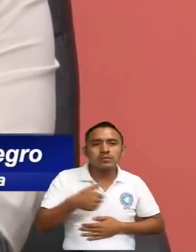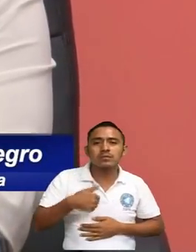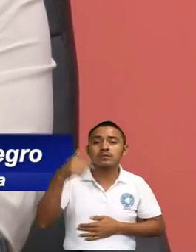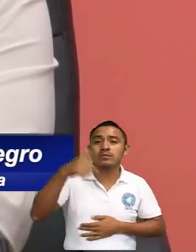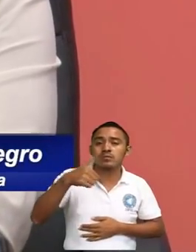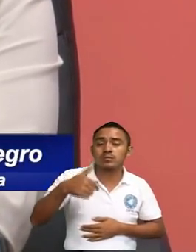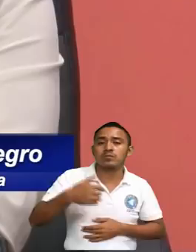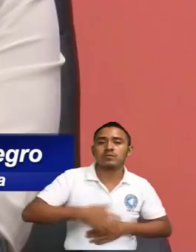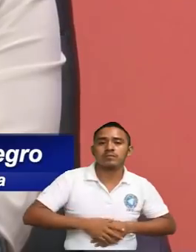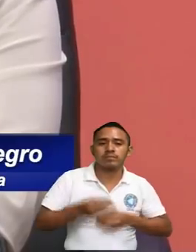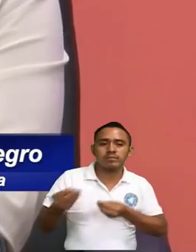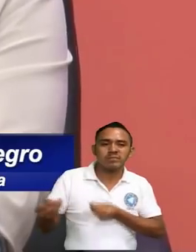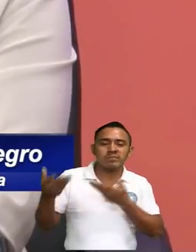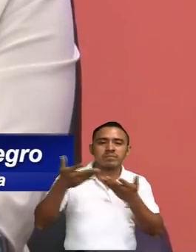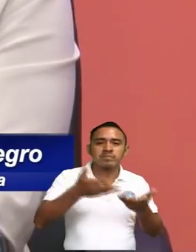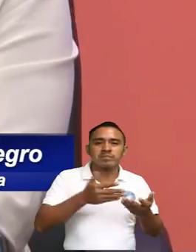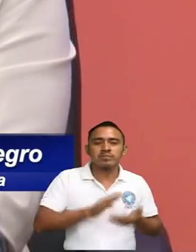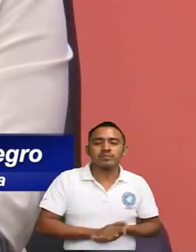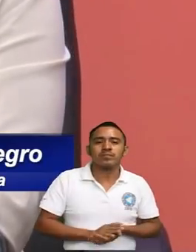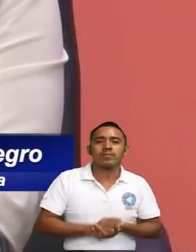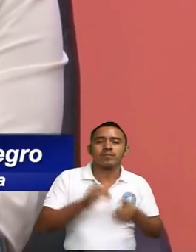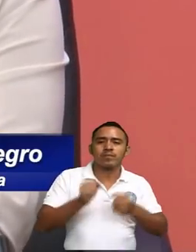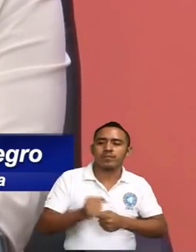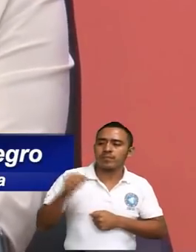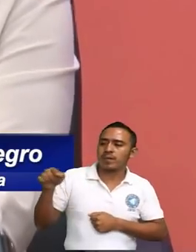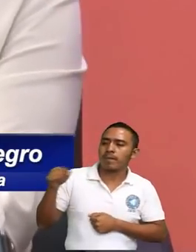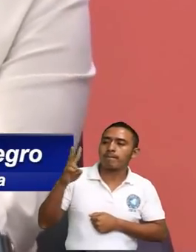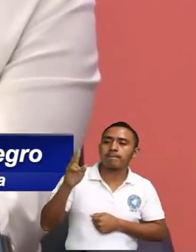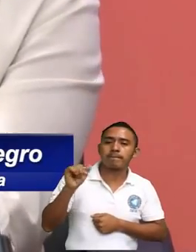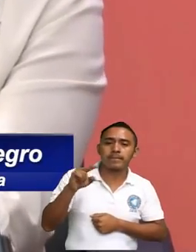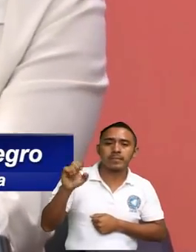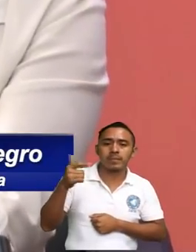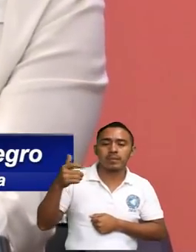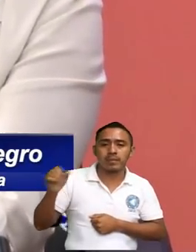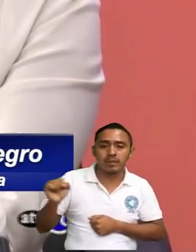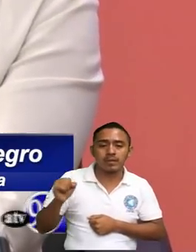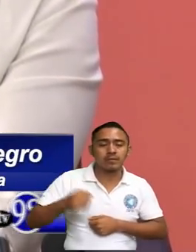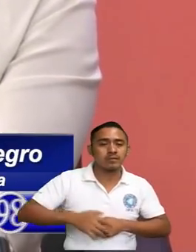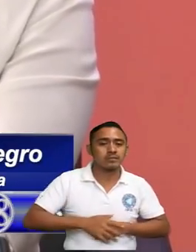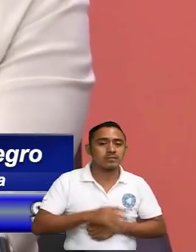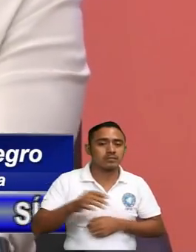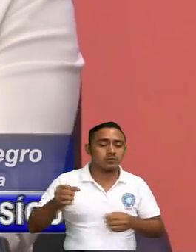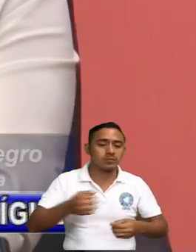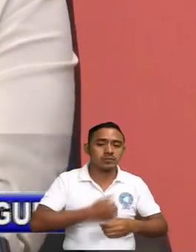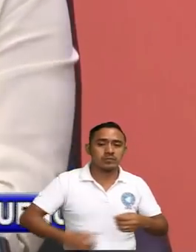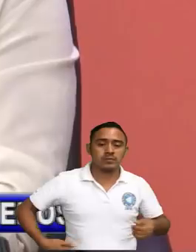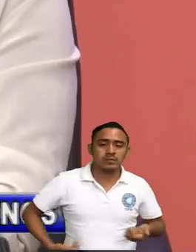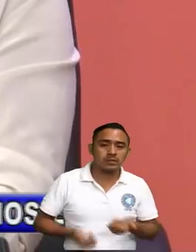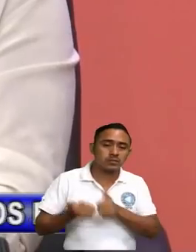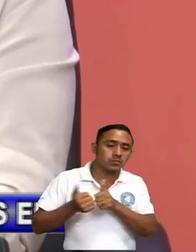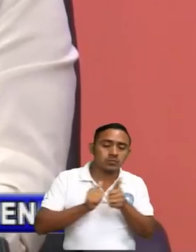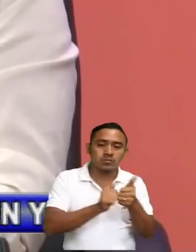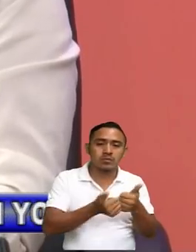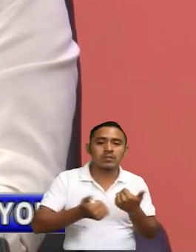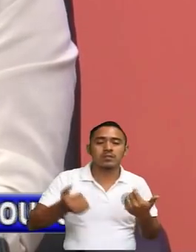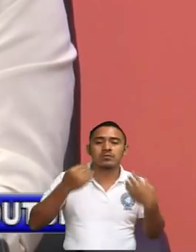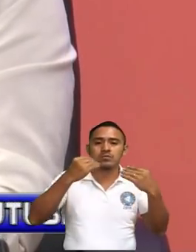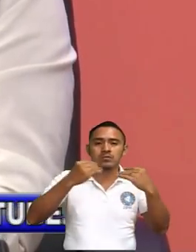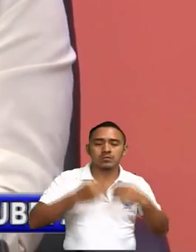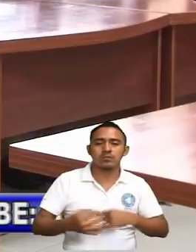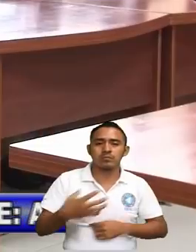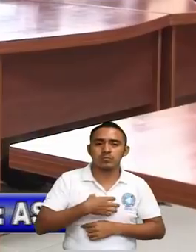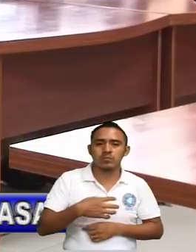hoy. Reciban de parte del compañero Salvador Vanegas, ministro asesor ¿verdad?, para asuntos de educación, asesor de